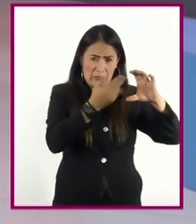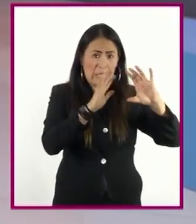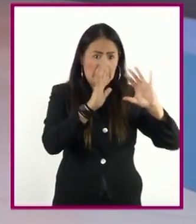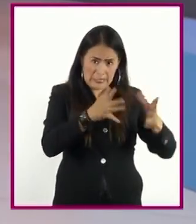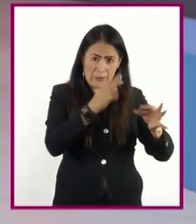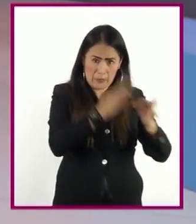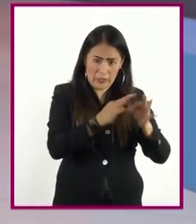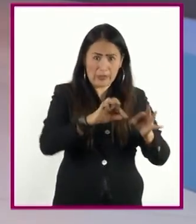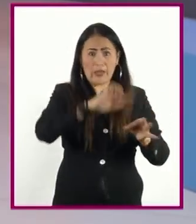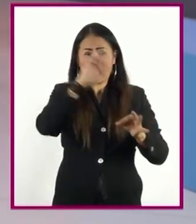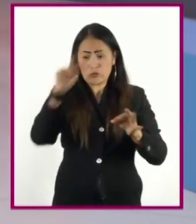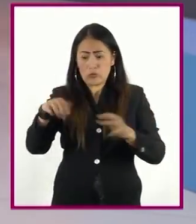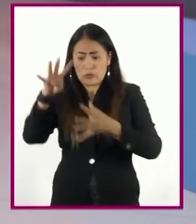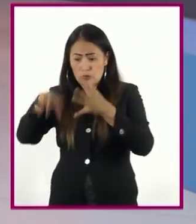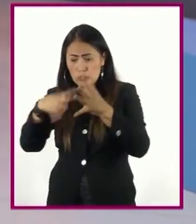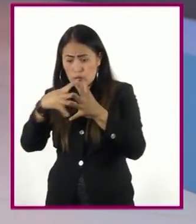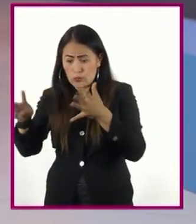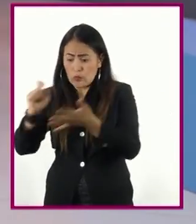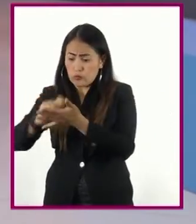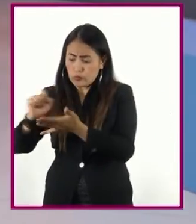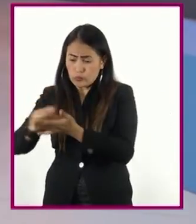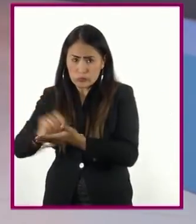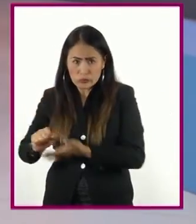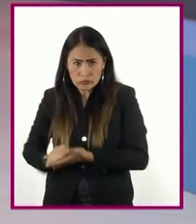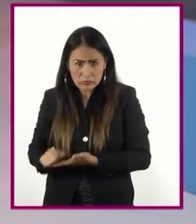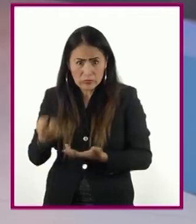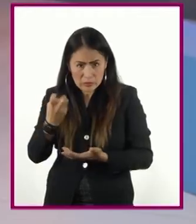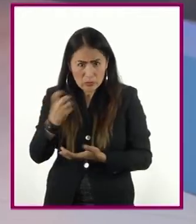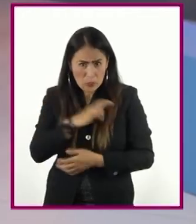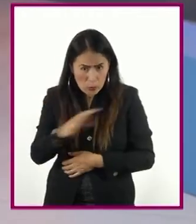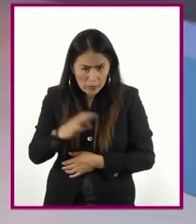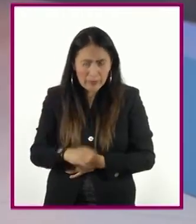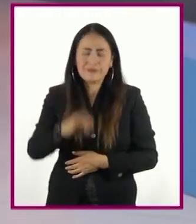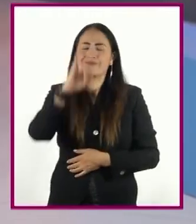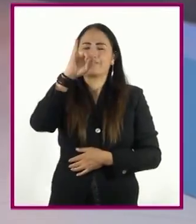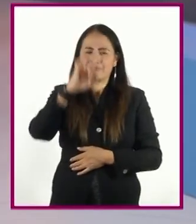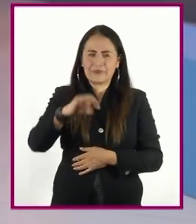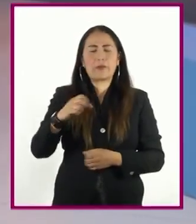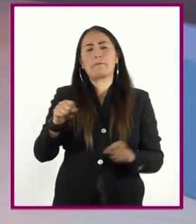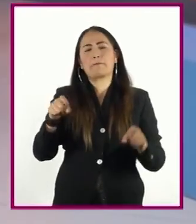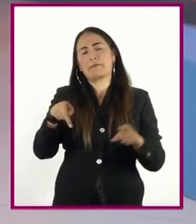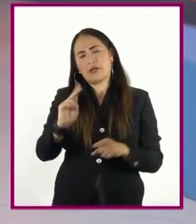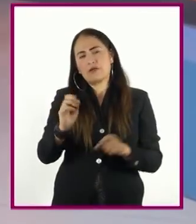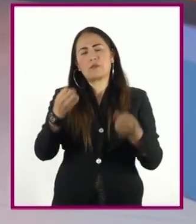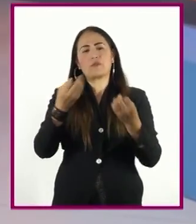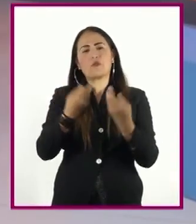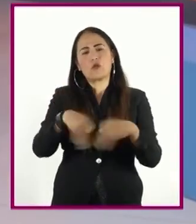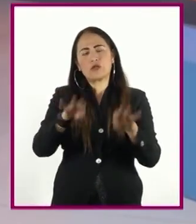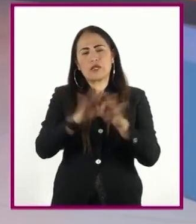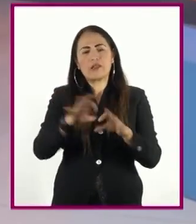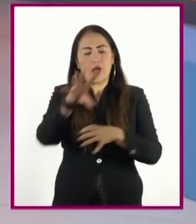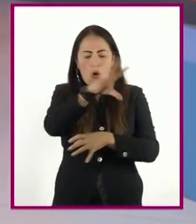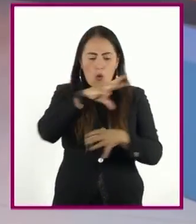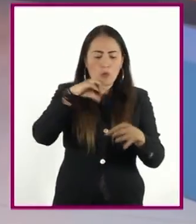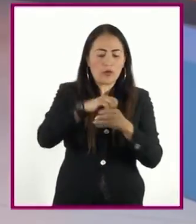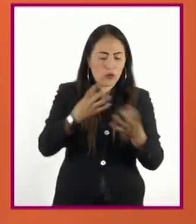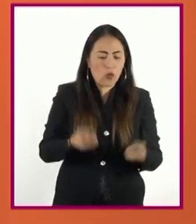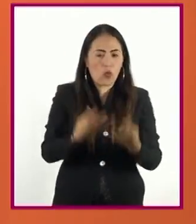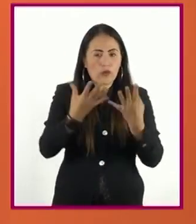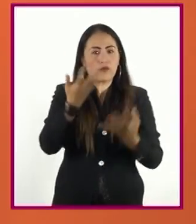Daniel. Lo único que tendrías que conocer aparte de la gráfica es el total de datos. Presta atención a lo